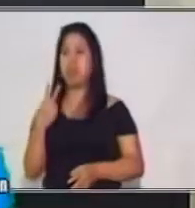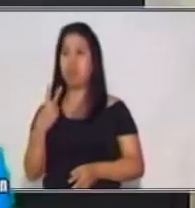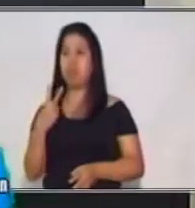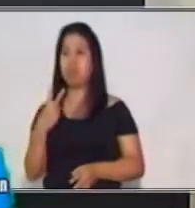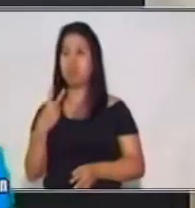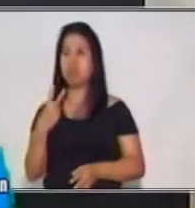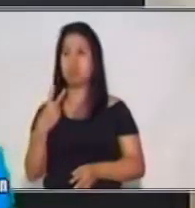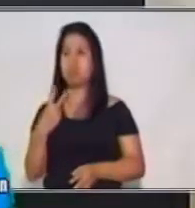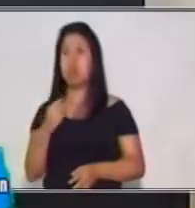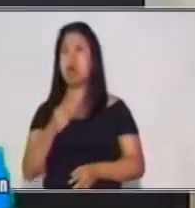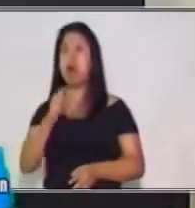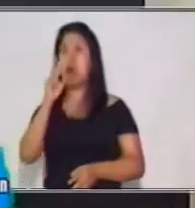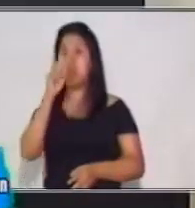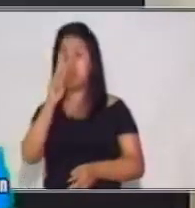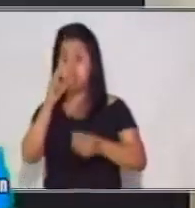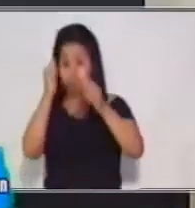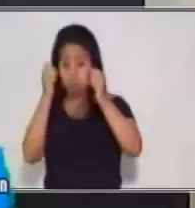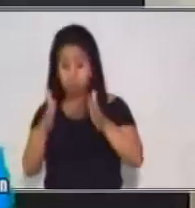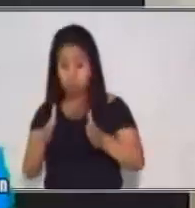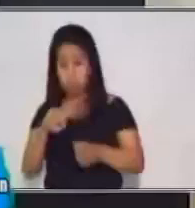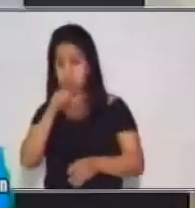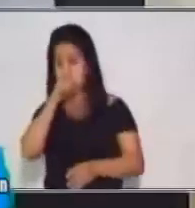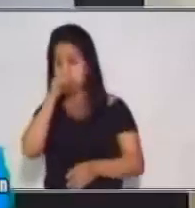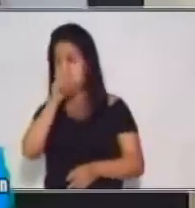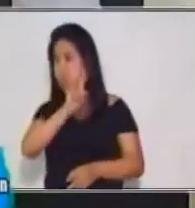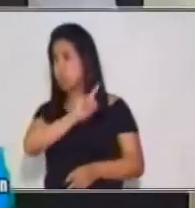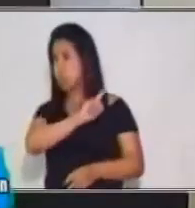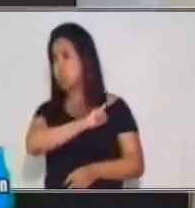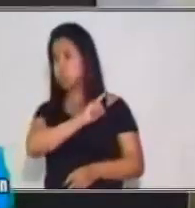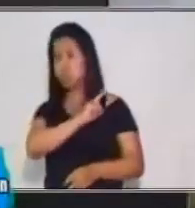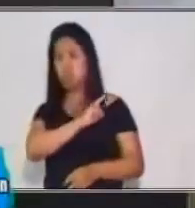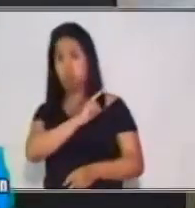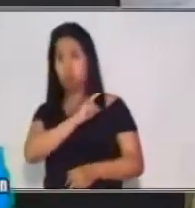cuenta cuántos alumnos prefieren maratón.